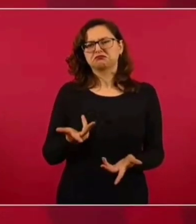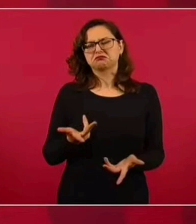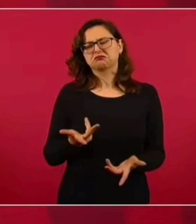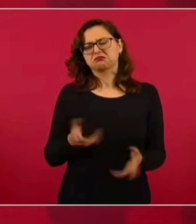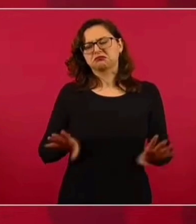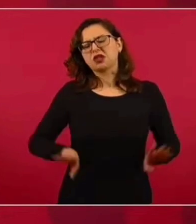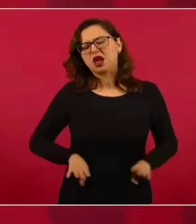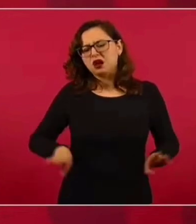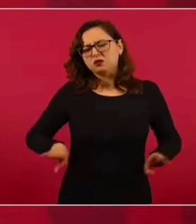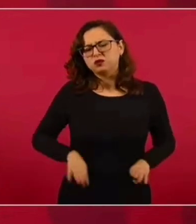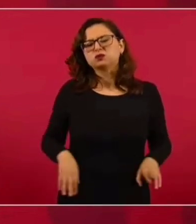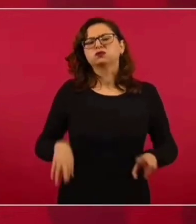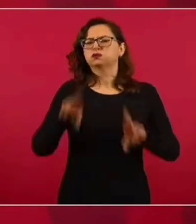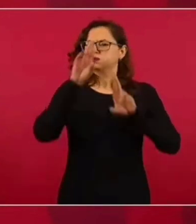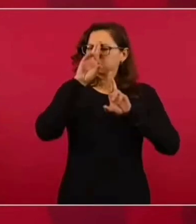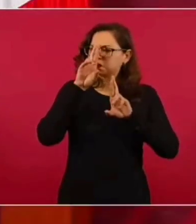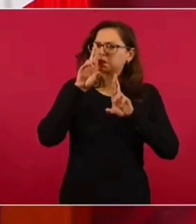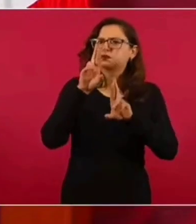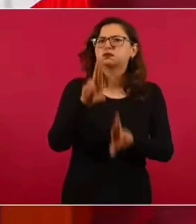respetuosa,